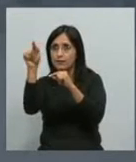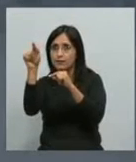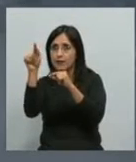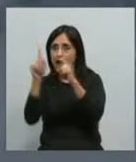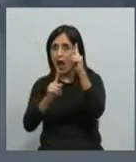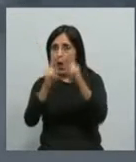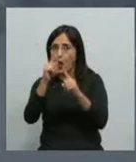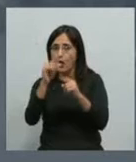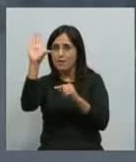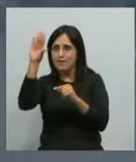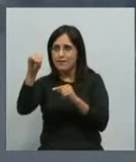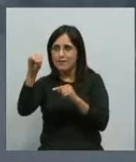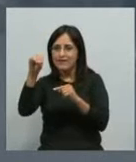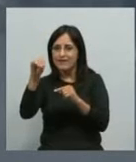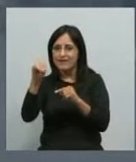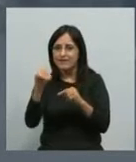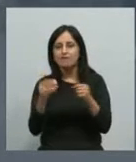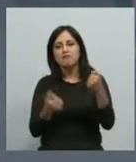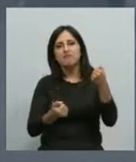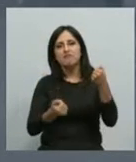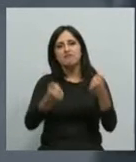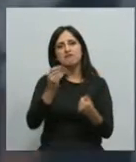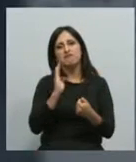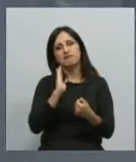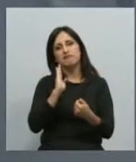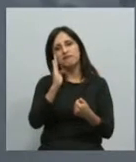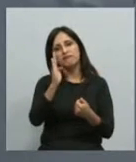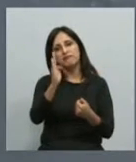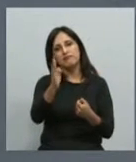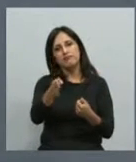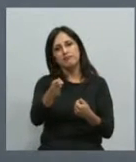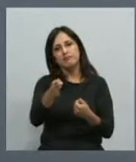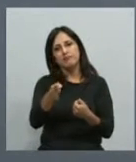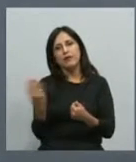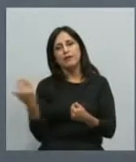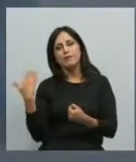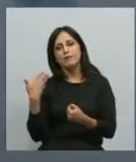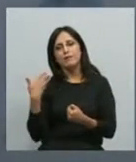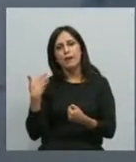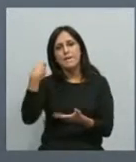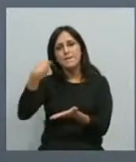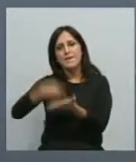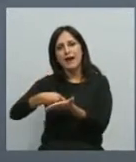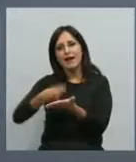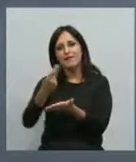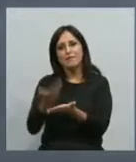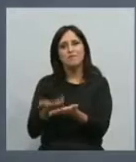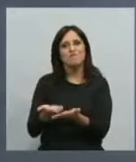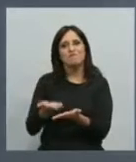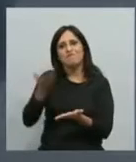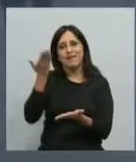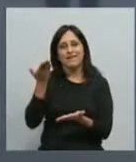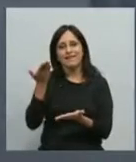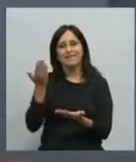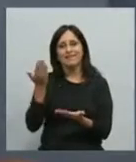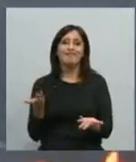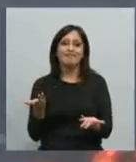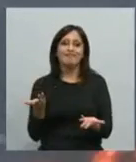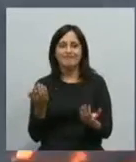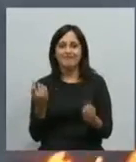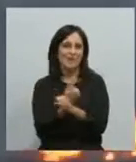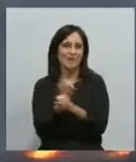sí o sí a trabajar no había colectivos entonces una de cal y una de arena está pésimo que se rompa o que se coarte la libertad